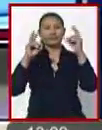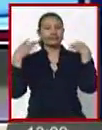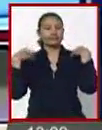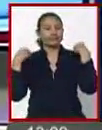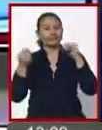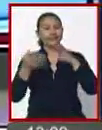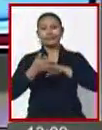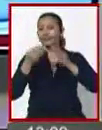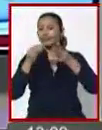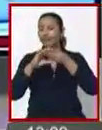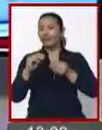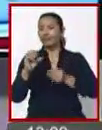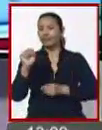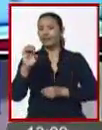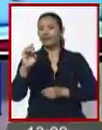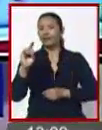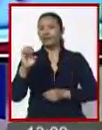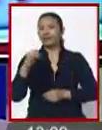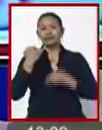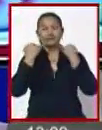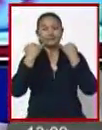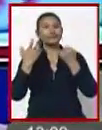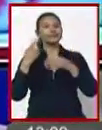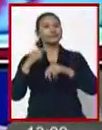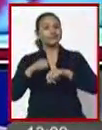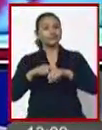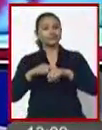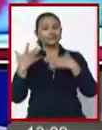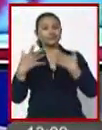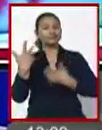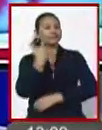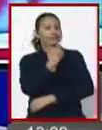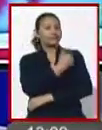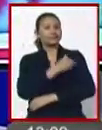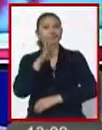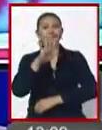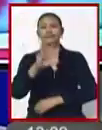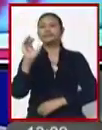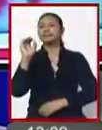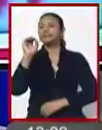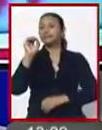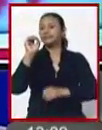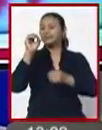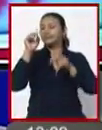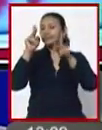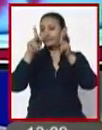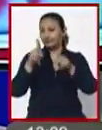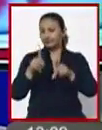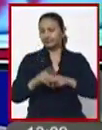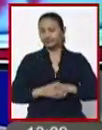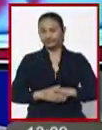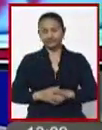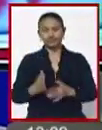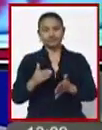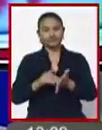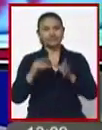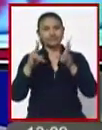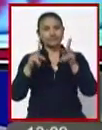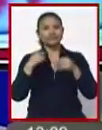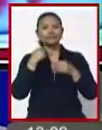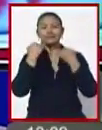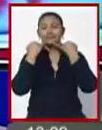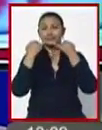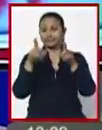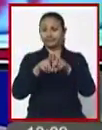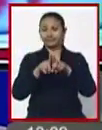De salud y le contamos que el CEDES ha informado que hasta el momento se han vacunado 50.000 personas contra el virus de la influenza y también